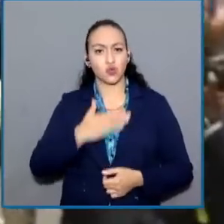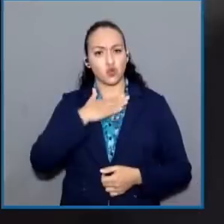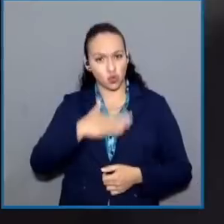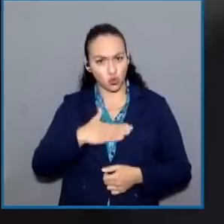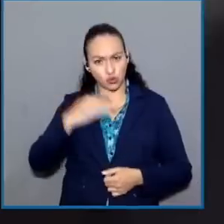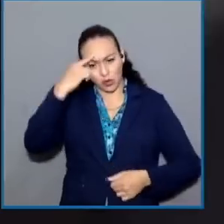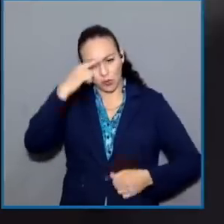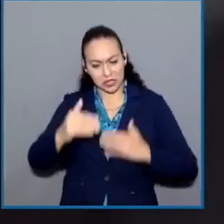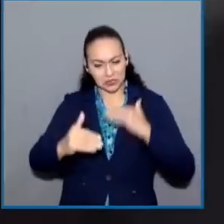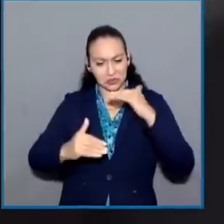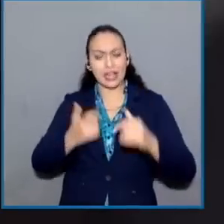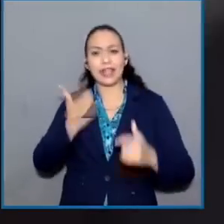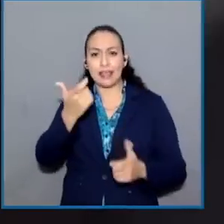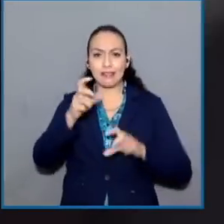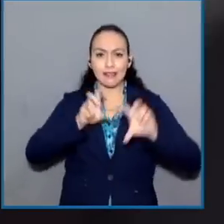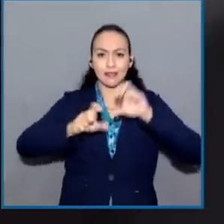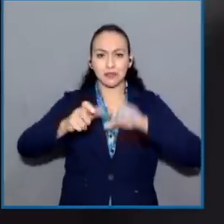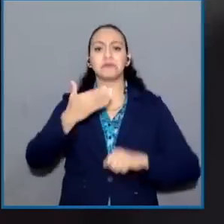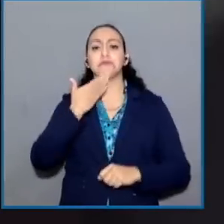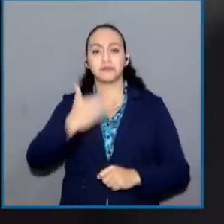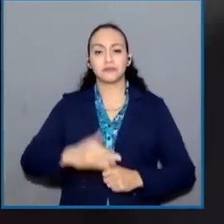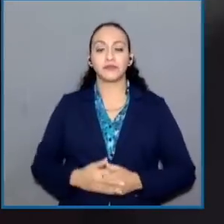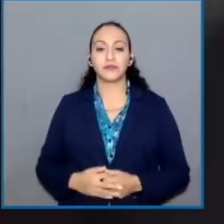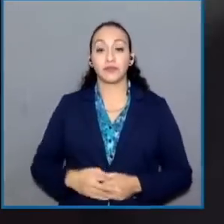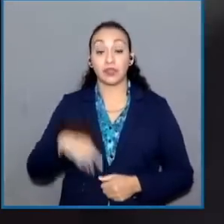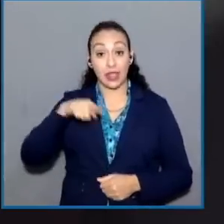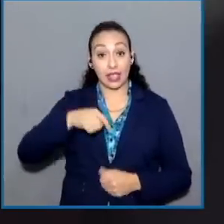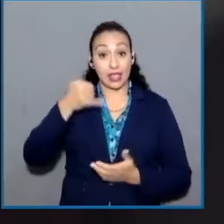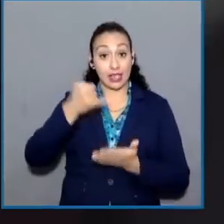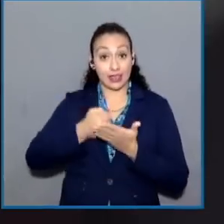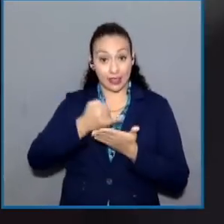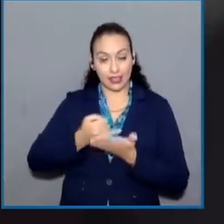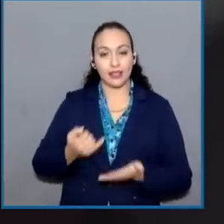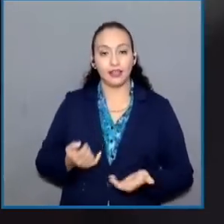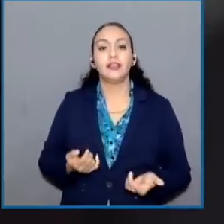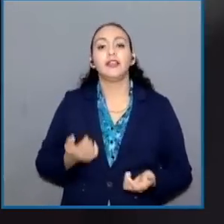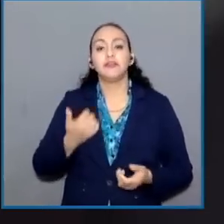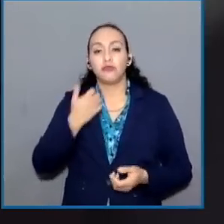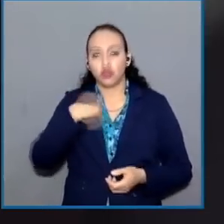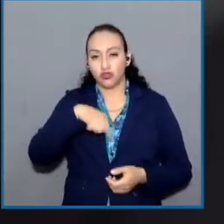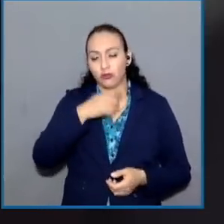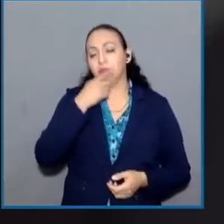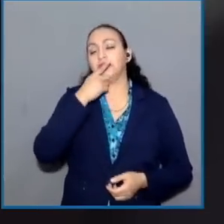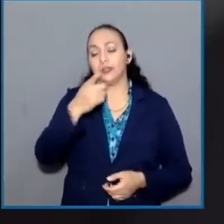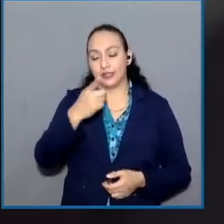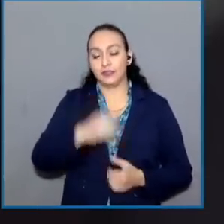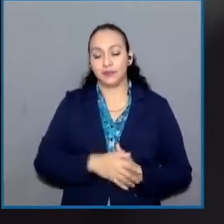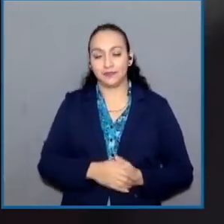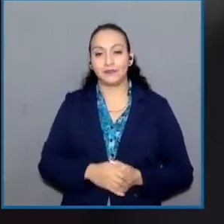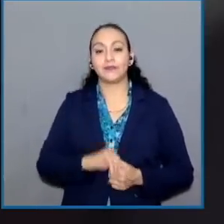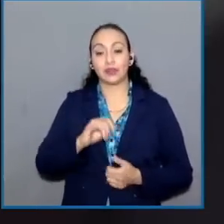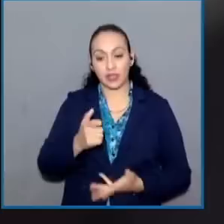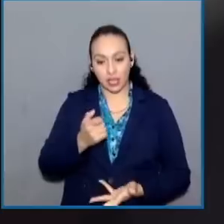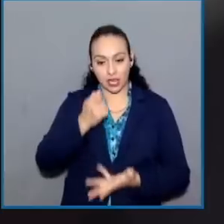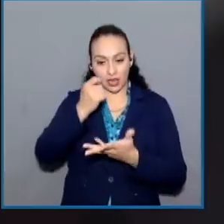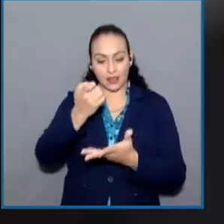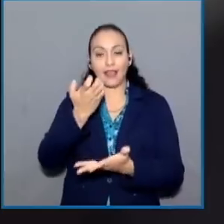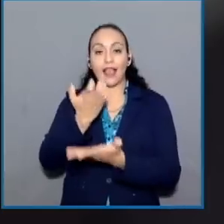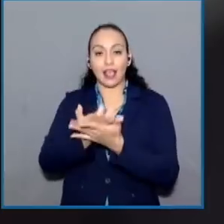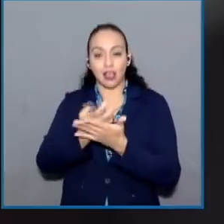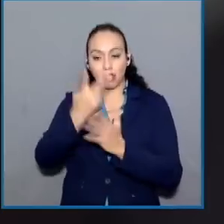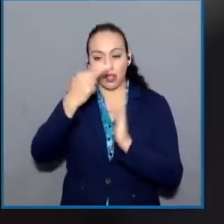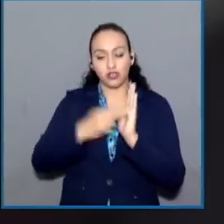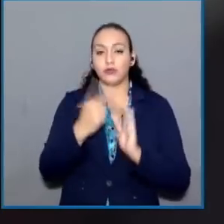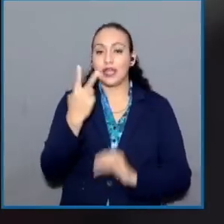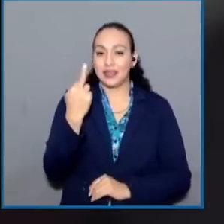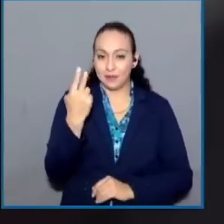inversión. Desde la Secretaría de Hacienda y Crédito Público reafirmamos que el paquete económico 2025 es